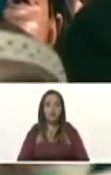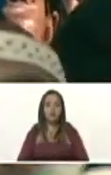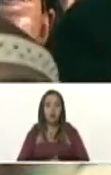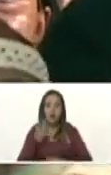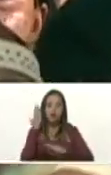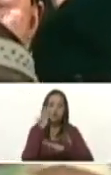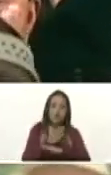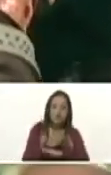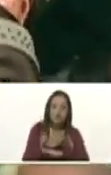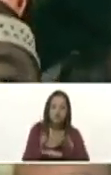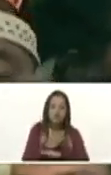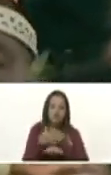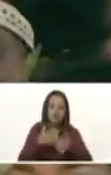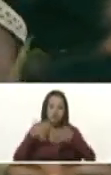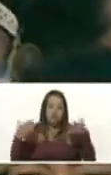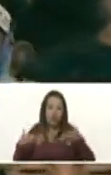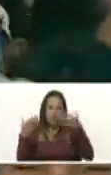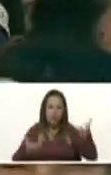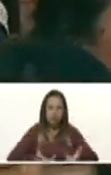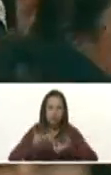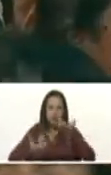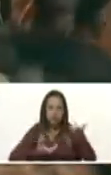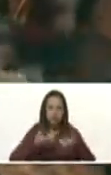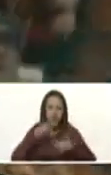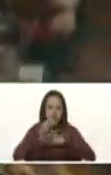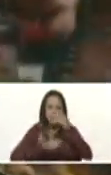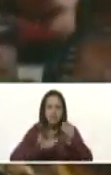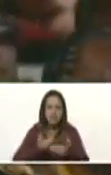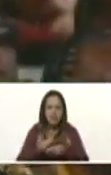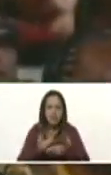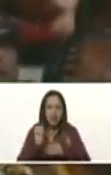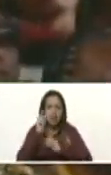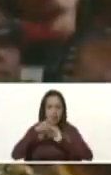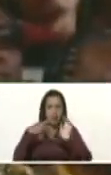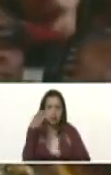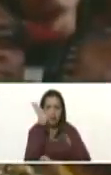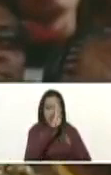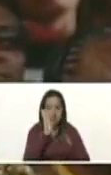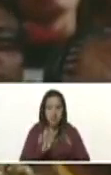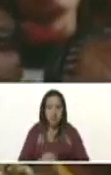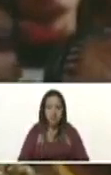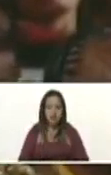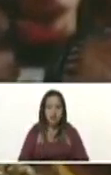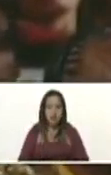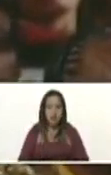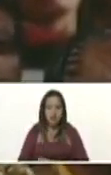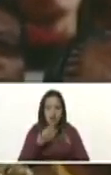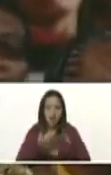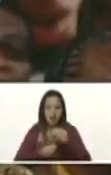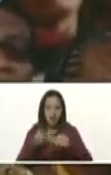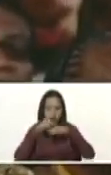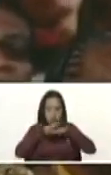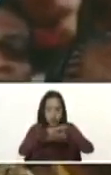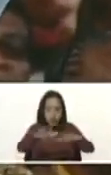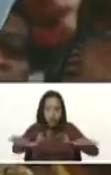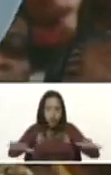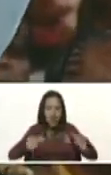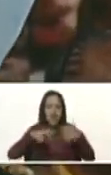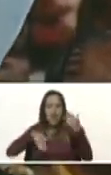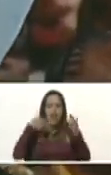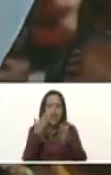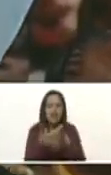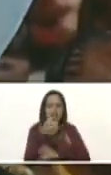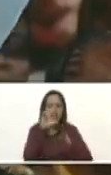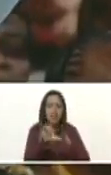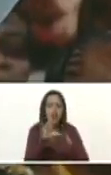Condenamos el gigantesco incendio ocurrido en la Amazonia brasileña, extendida hasta el Estado